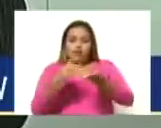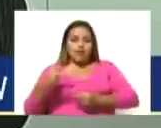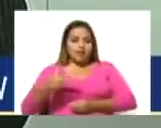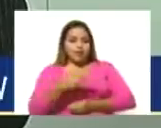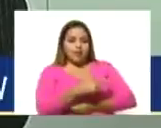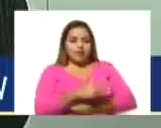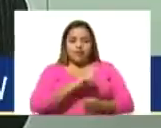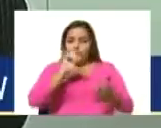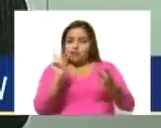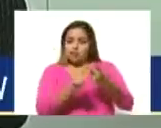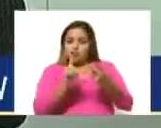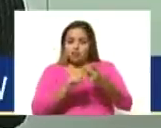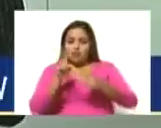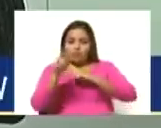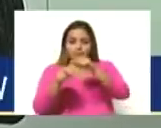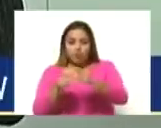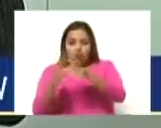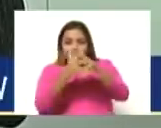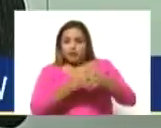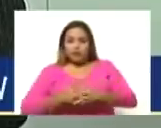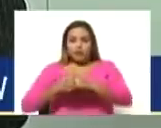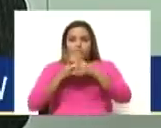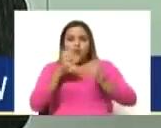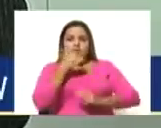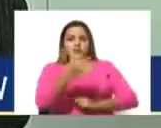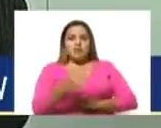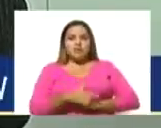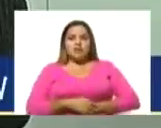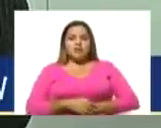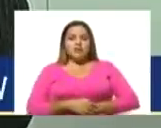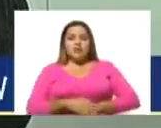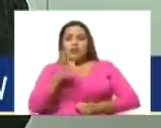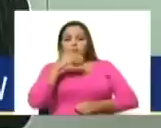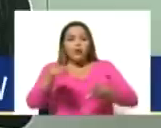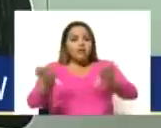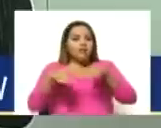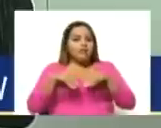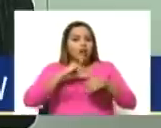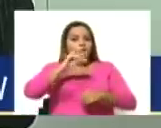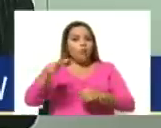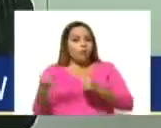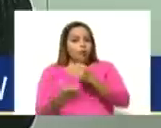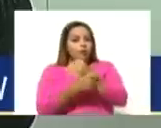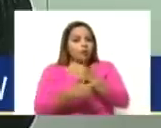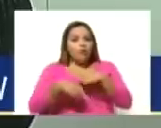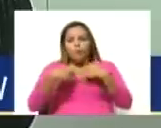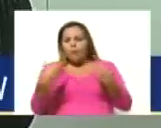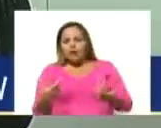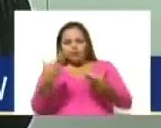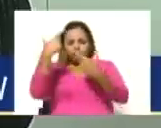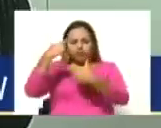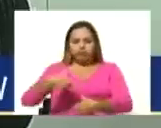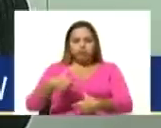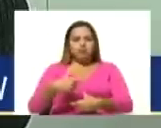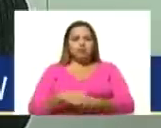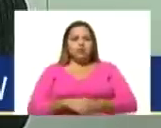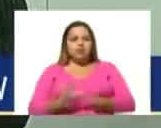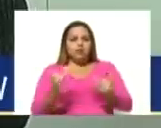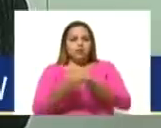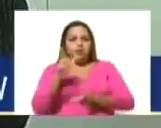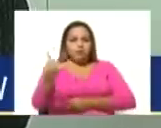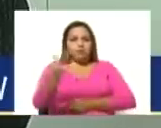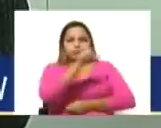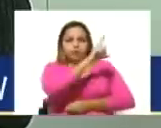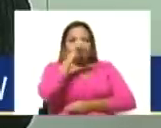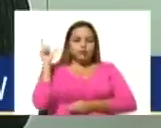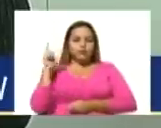pregunta, Estados Unidos habla de dejar de reconocer a Guaidó. ¿Cuál es la postura del Partido Socialista Unido